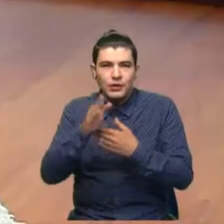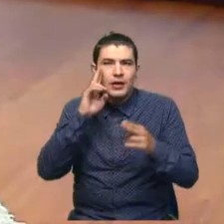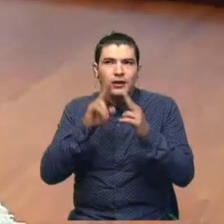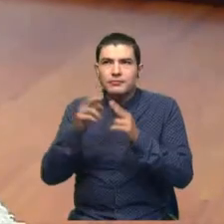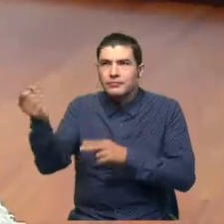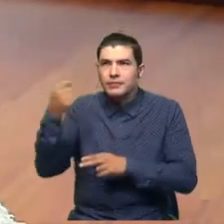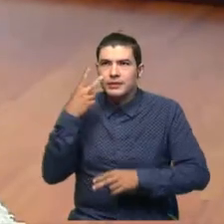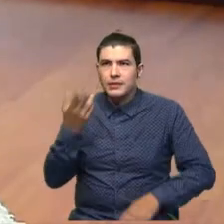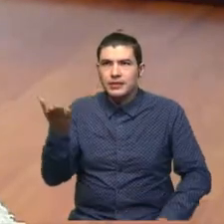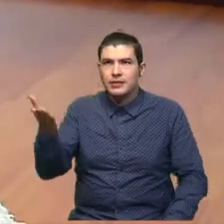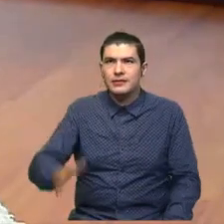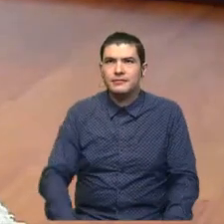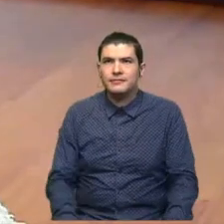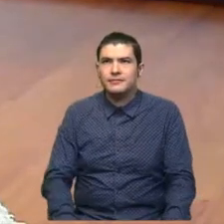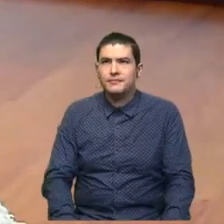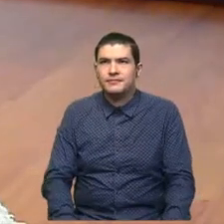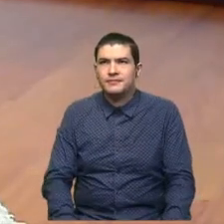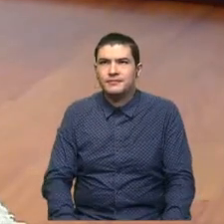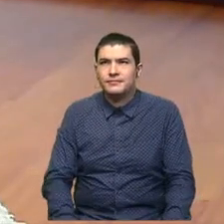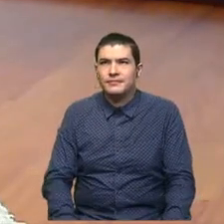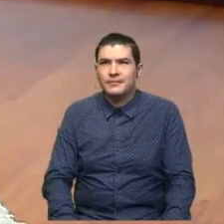del común. Profe.